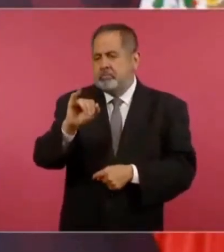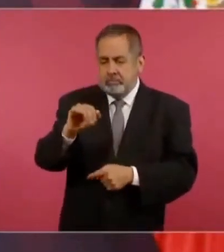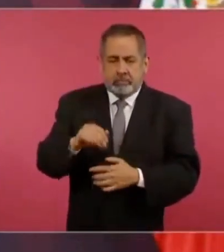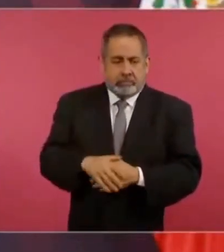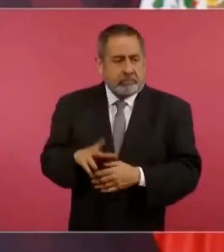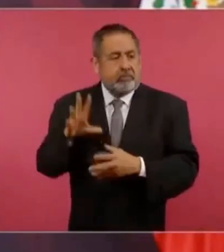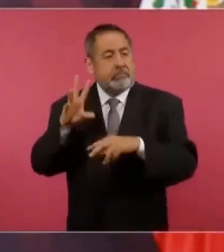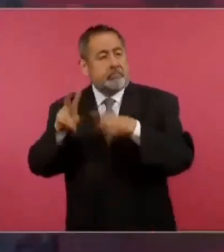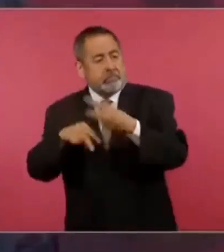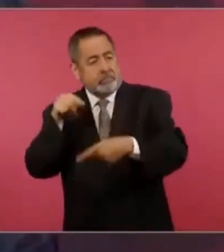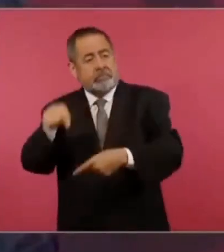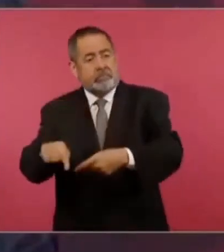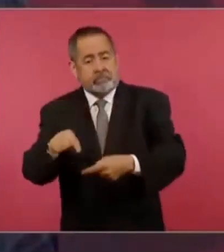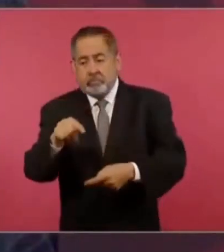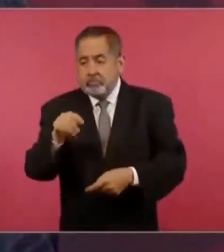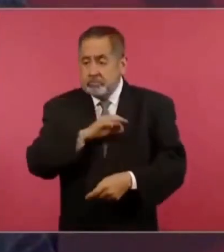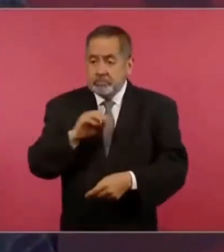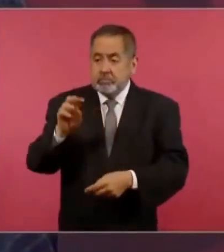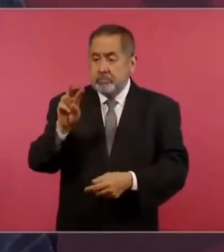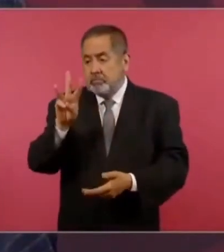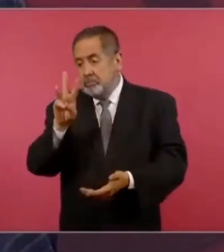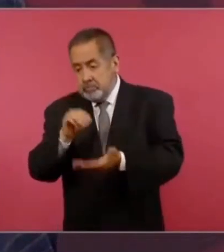como 3,000 o 5,000 personas.